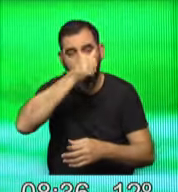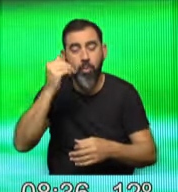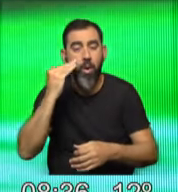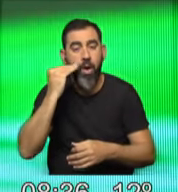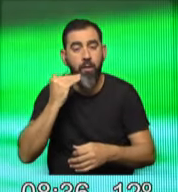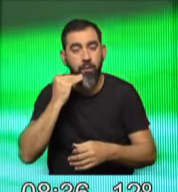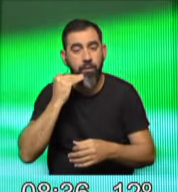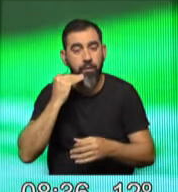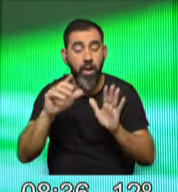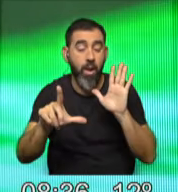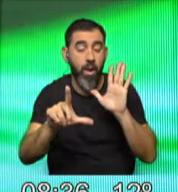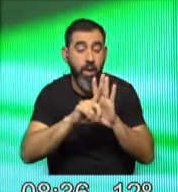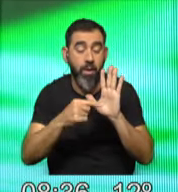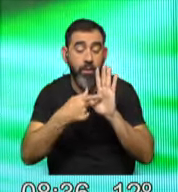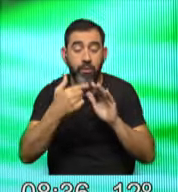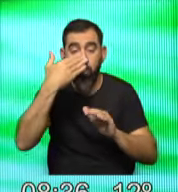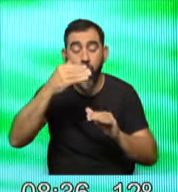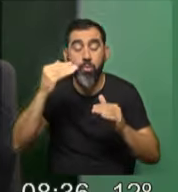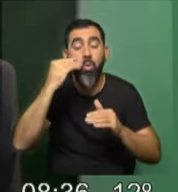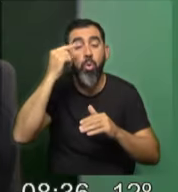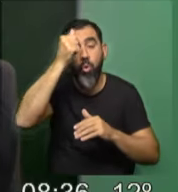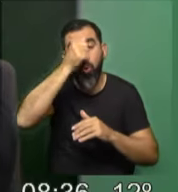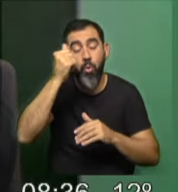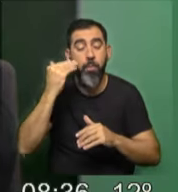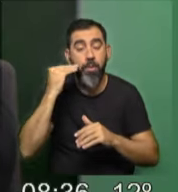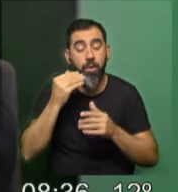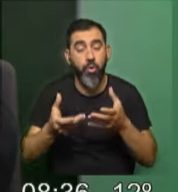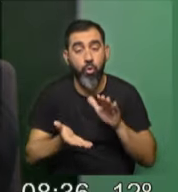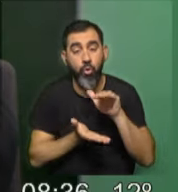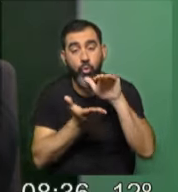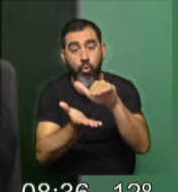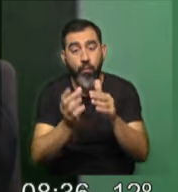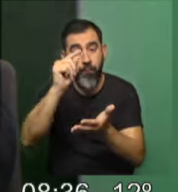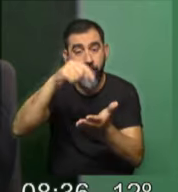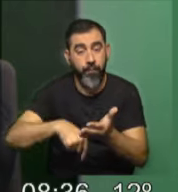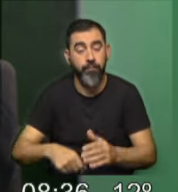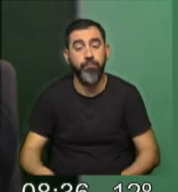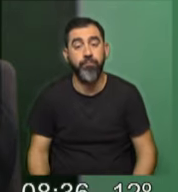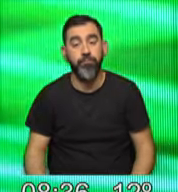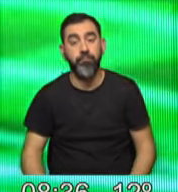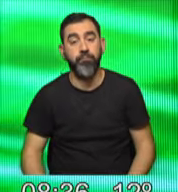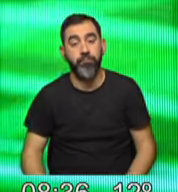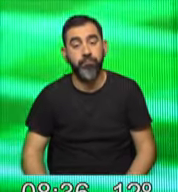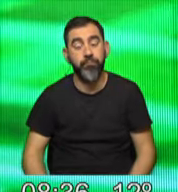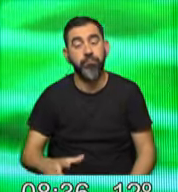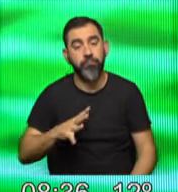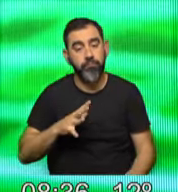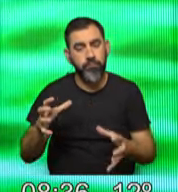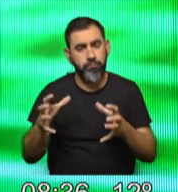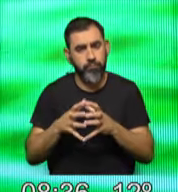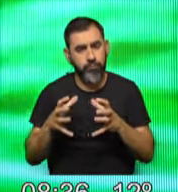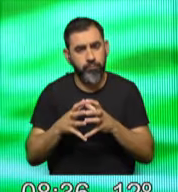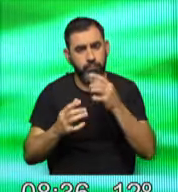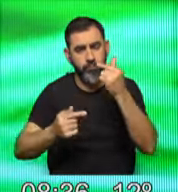abril que es cuando establece la Constitución de la República el plazo para entregar las firmas este y para eso se desarrolló un comando amplio con